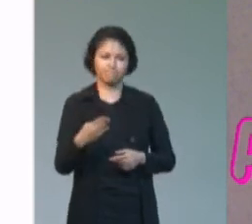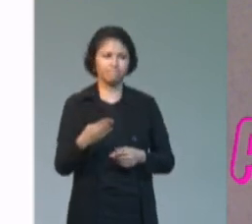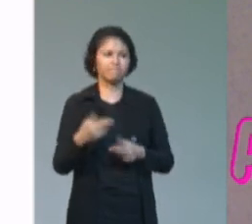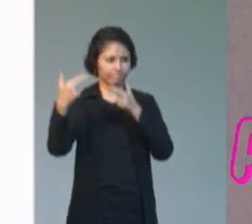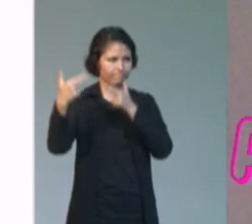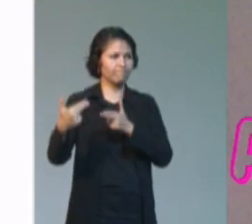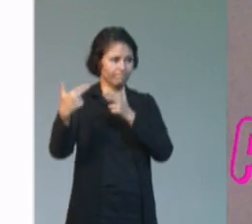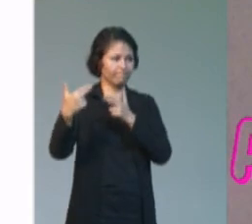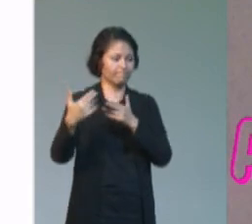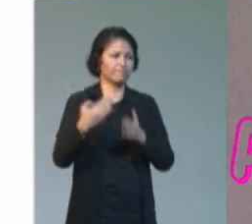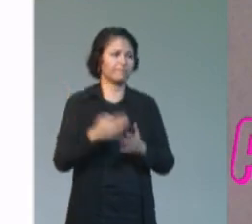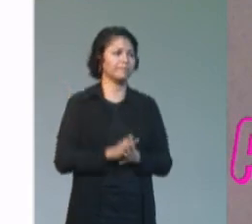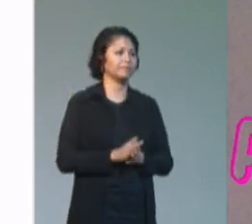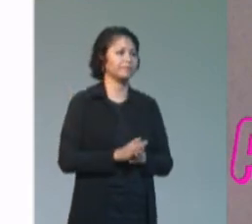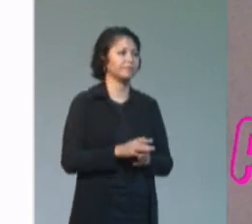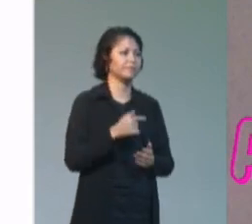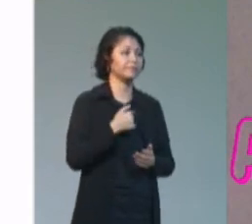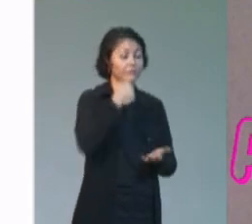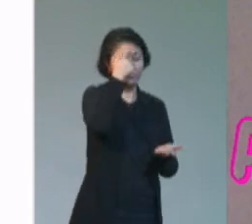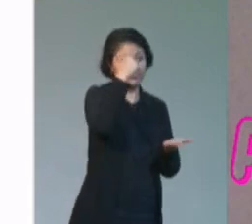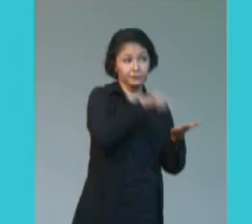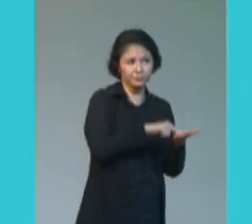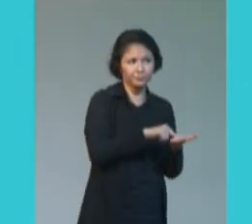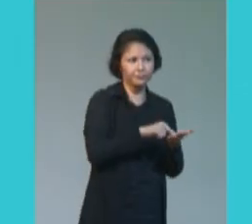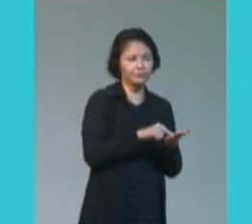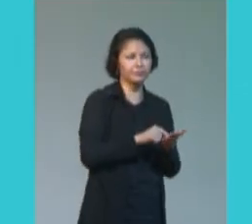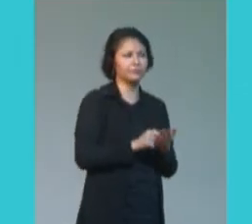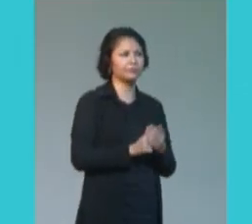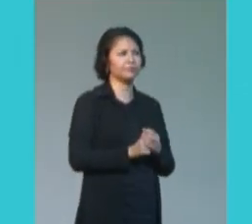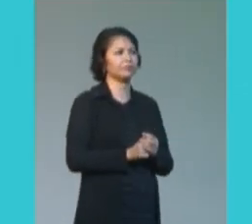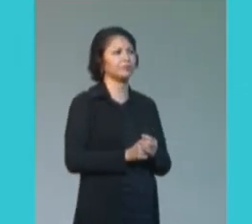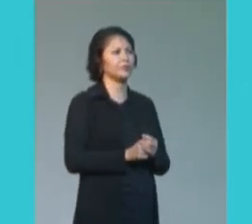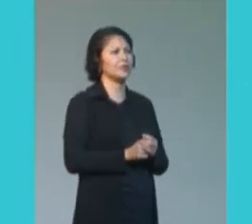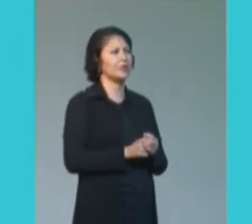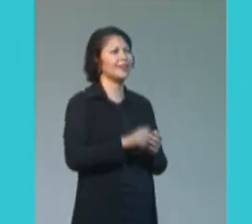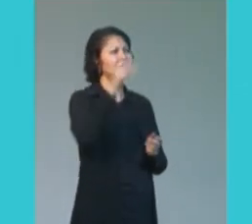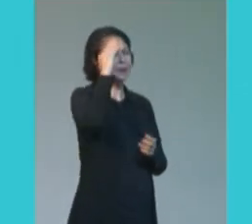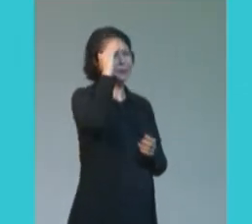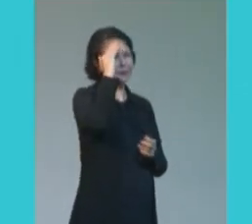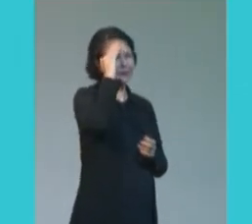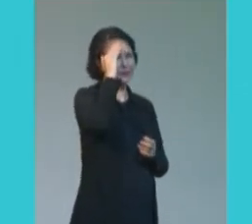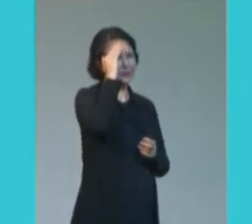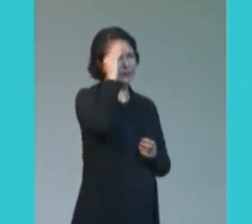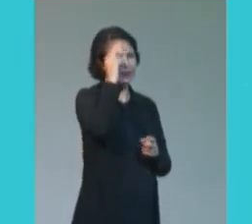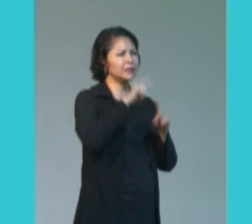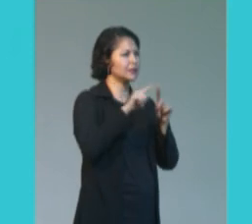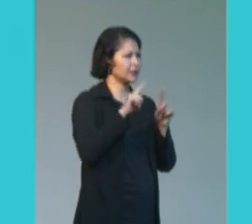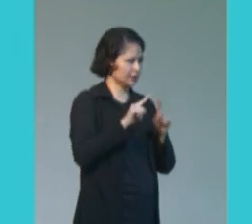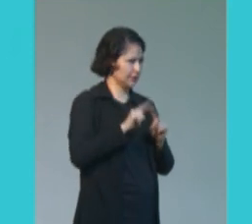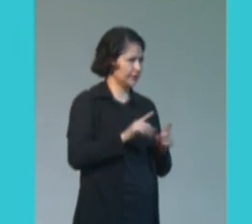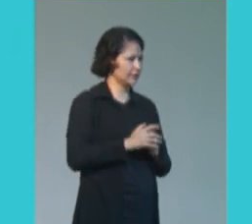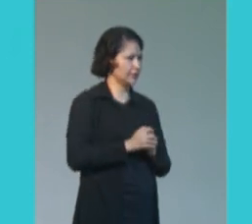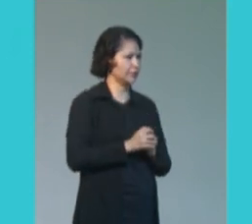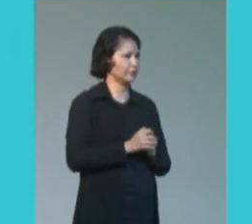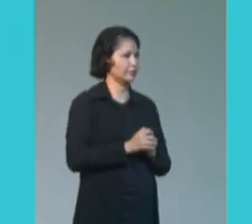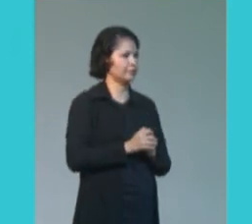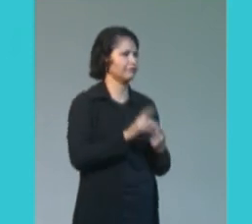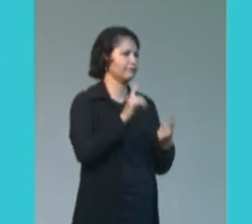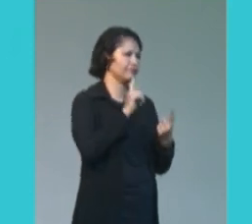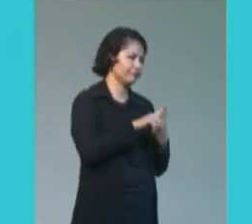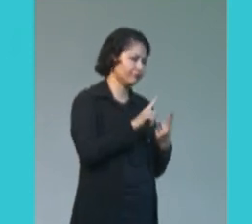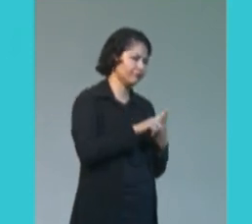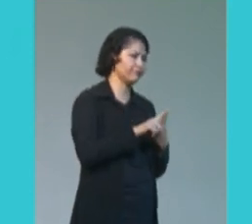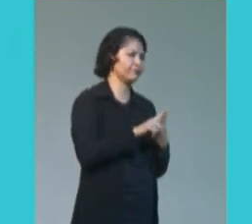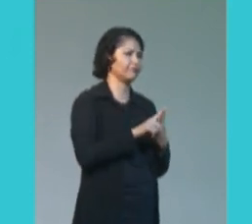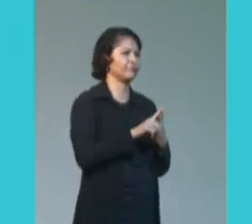en definitiva a los que yo creo que hay que romper dos grandes mitos sobre esa educación a distancia una romper el mito de que